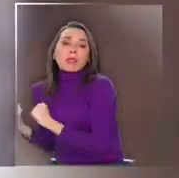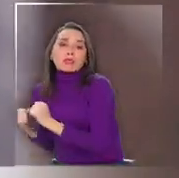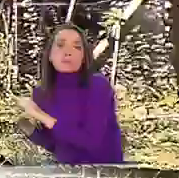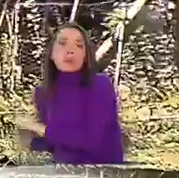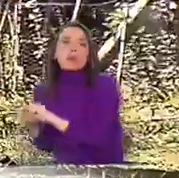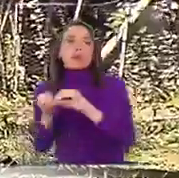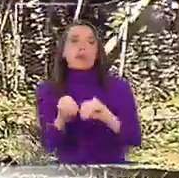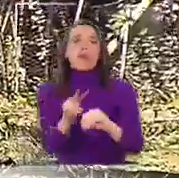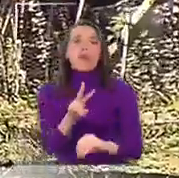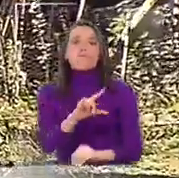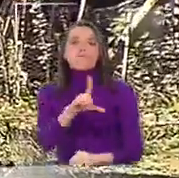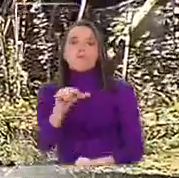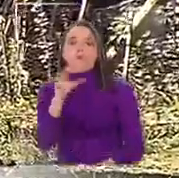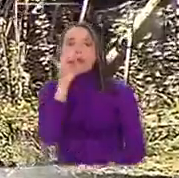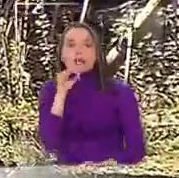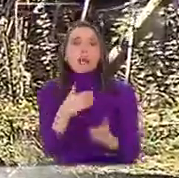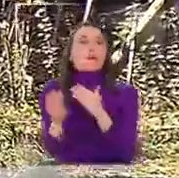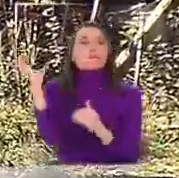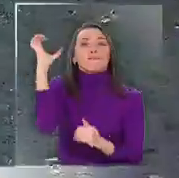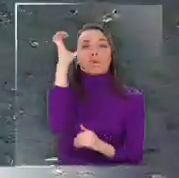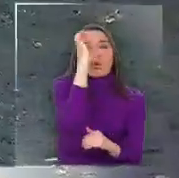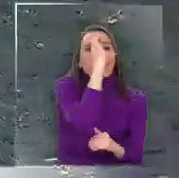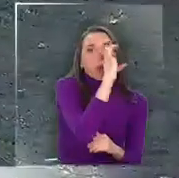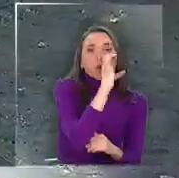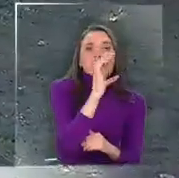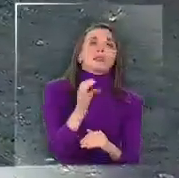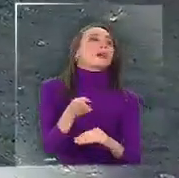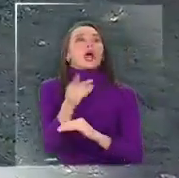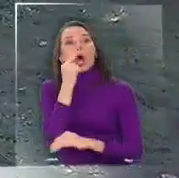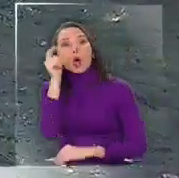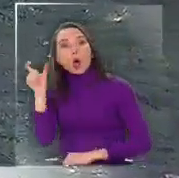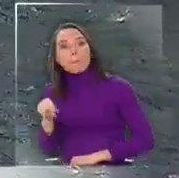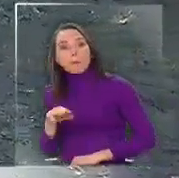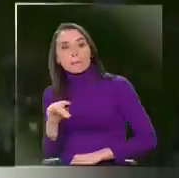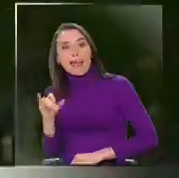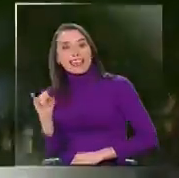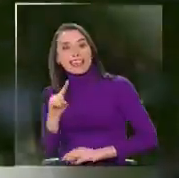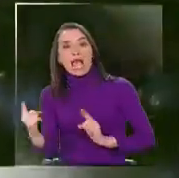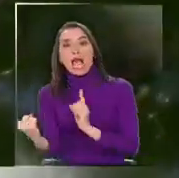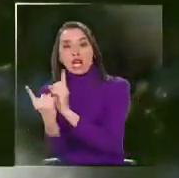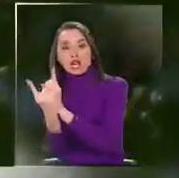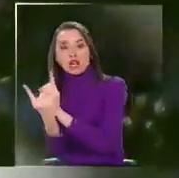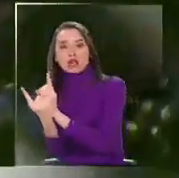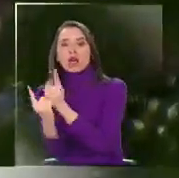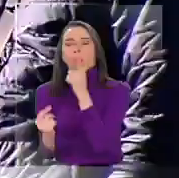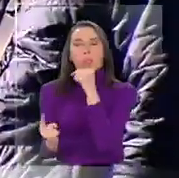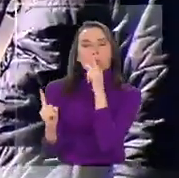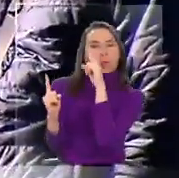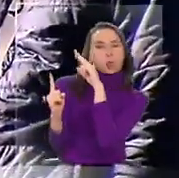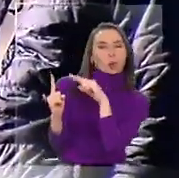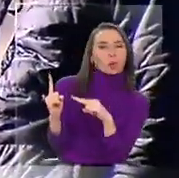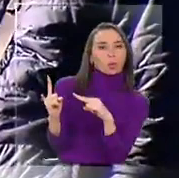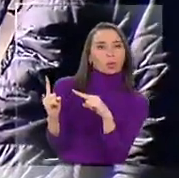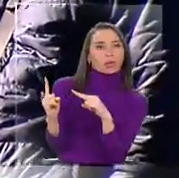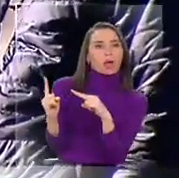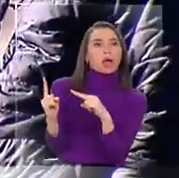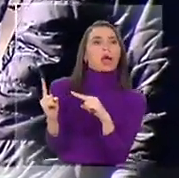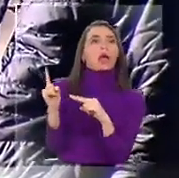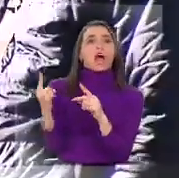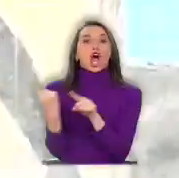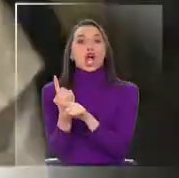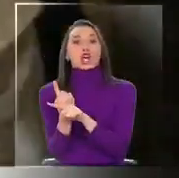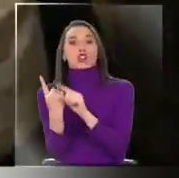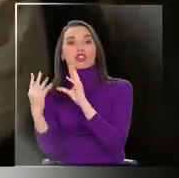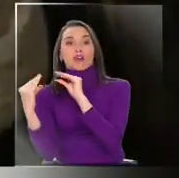para saber de su paradero. Al llegar se encontraron con Matías y de inmediato comenzaron las dudas, tanto así que grabaron esta